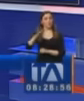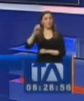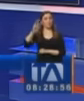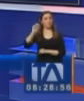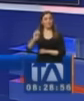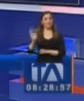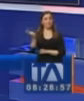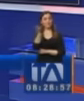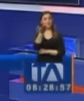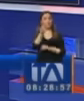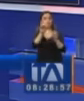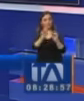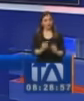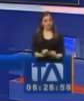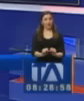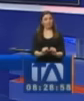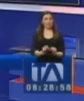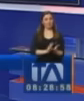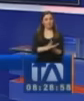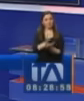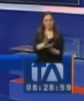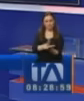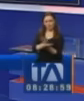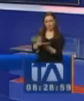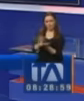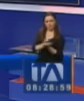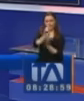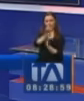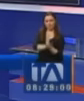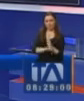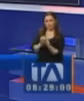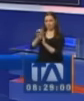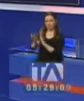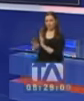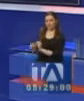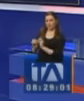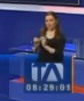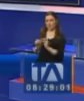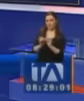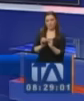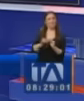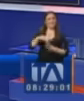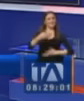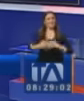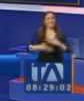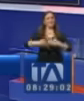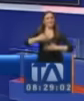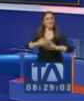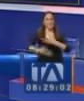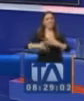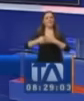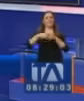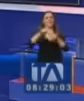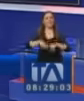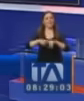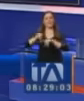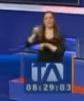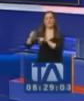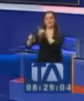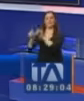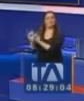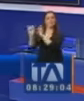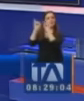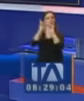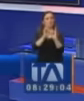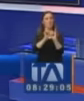www.terremoto.com. De esa manera usted podrá canalizar la ayuda de forma organizada y sistemática, dependiendo las necesidades de cada una